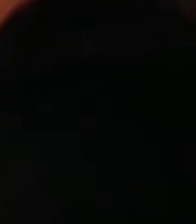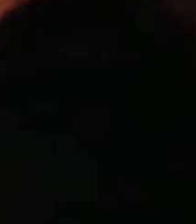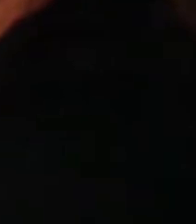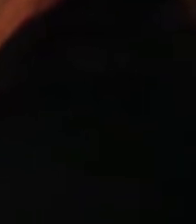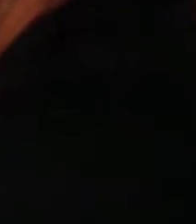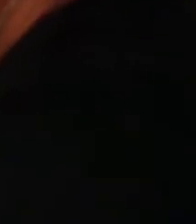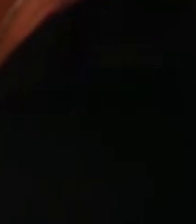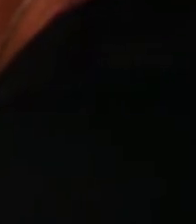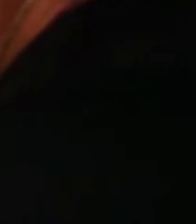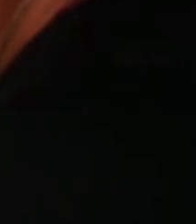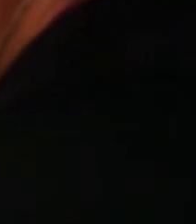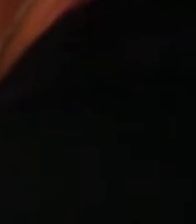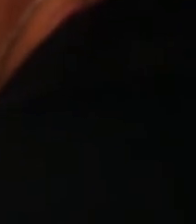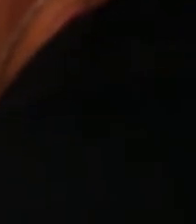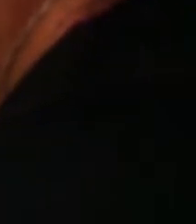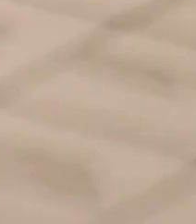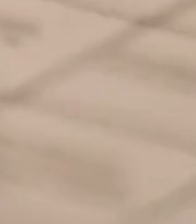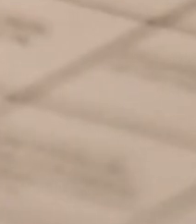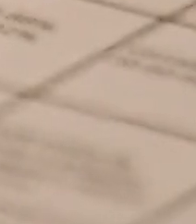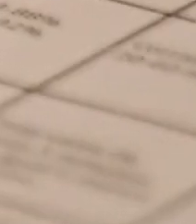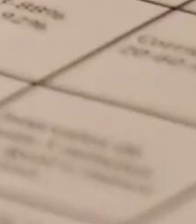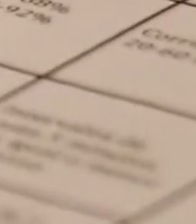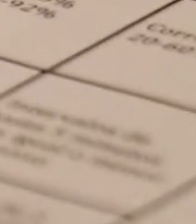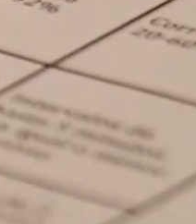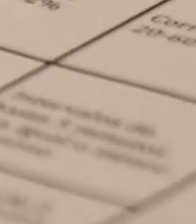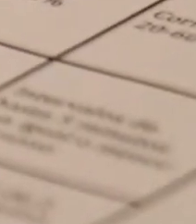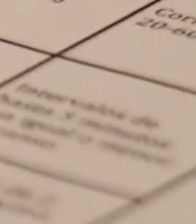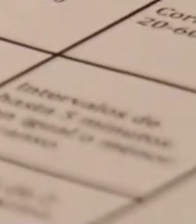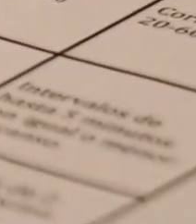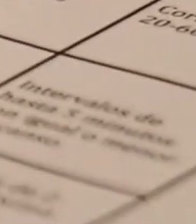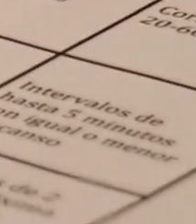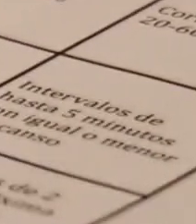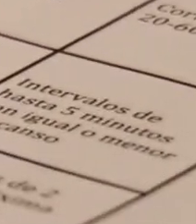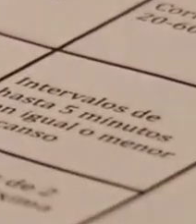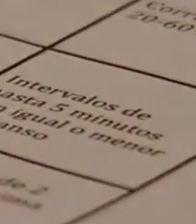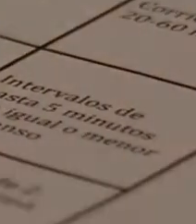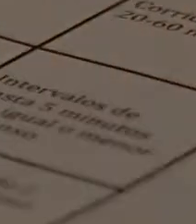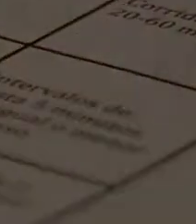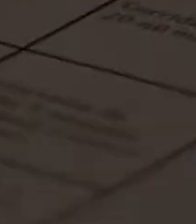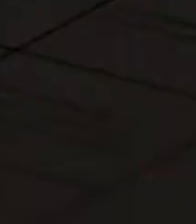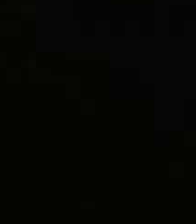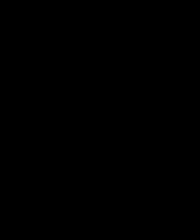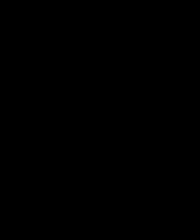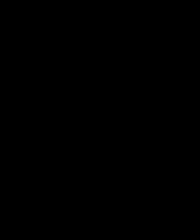es 38.42. Entonces vamos a determinar todas sus zonas de entrenamiento.